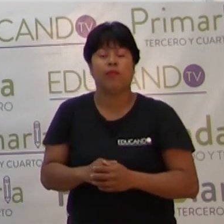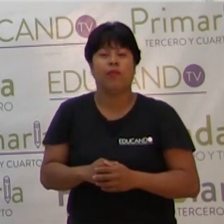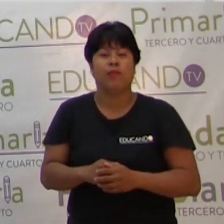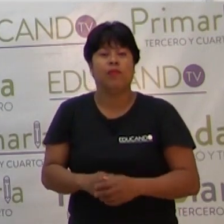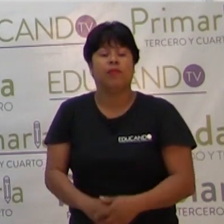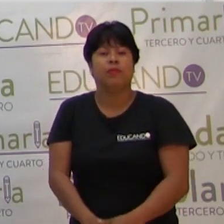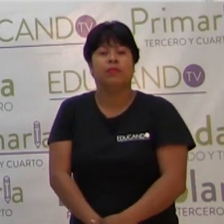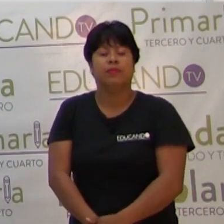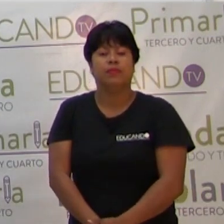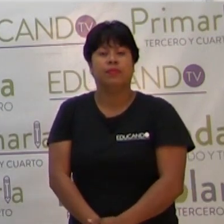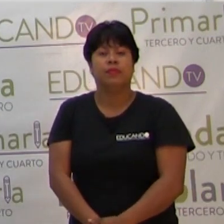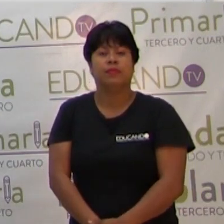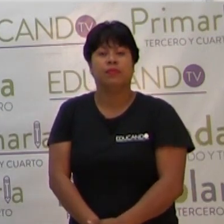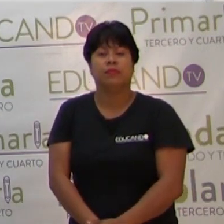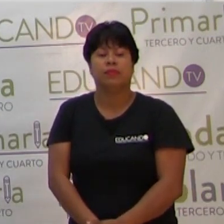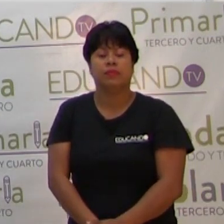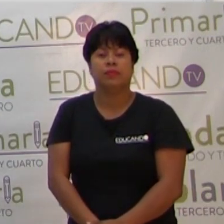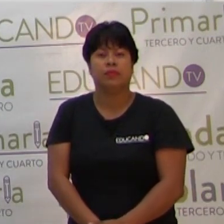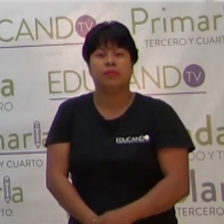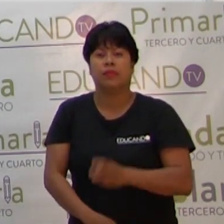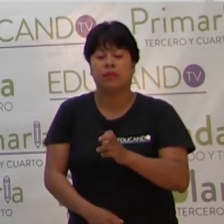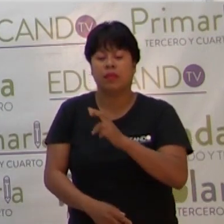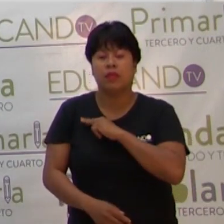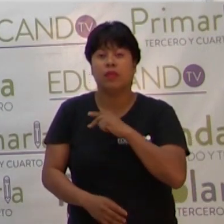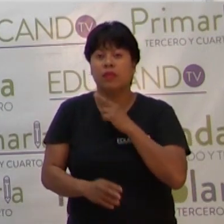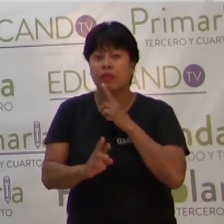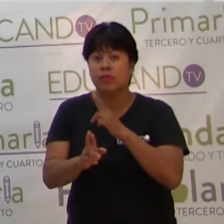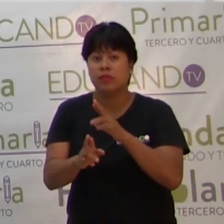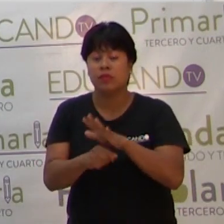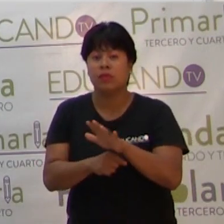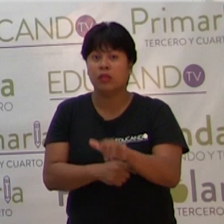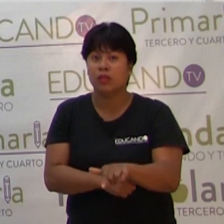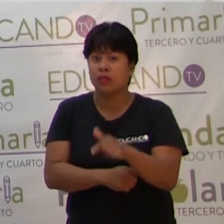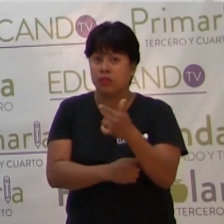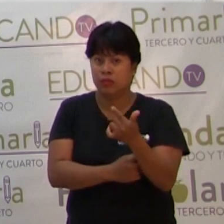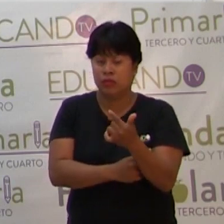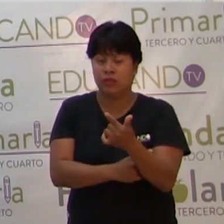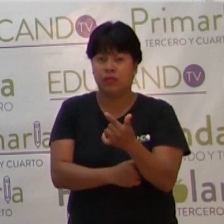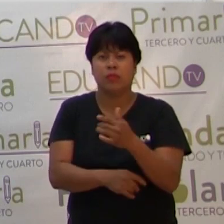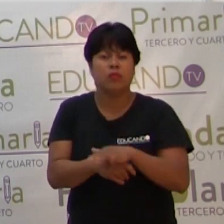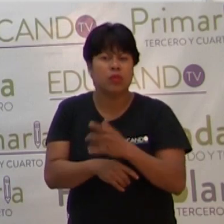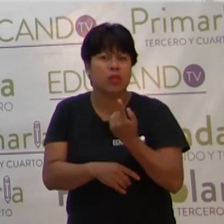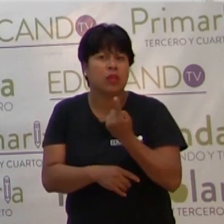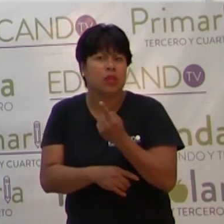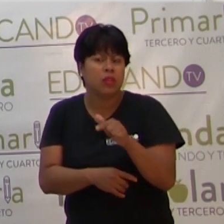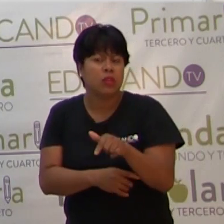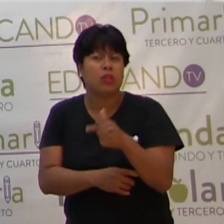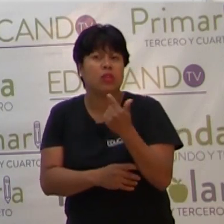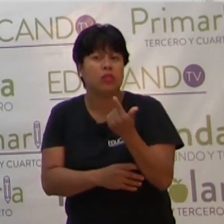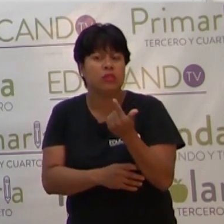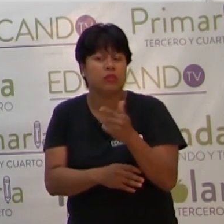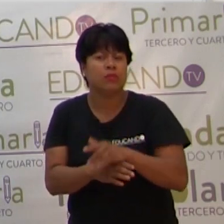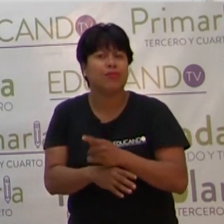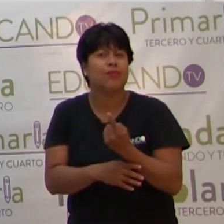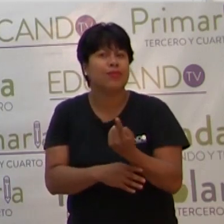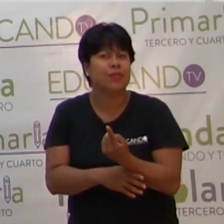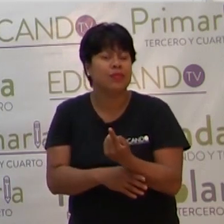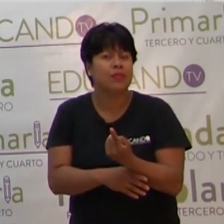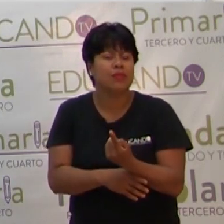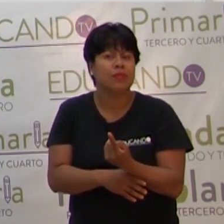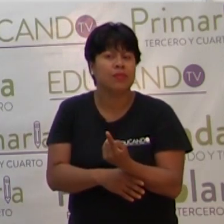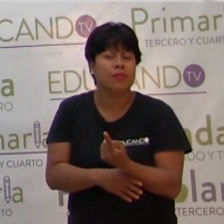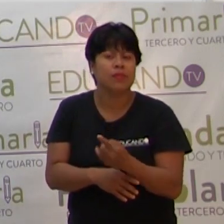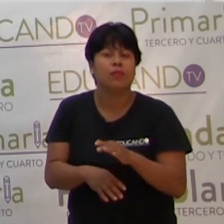algoritmo, aquí lo tenemos, nos dio como resultado 12. ¿Pero por qué nos dio como resultado 12?